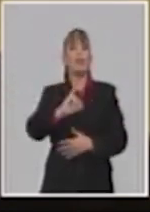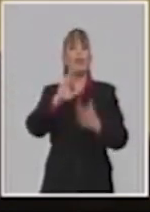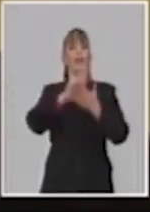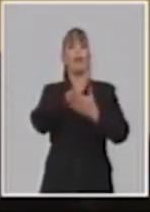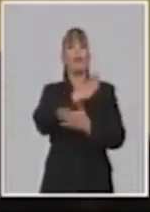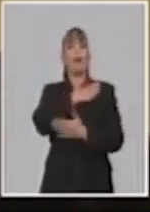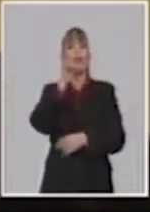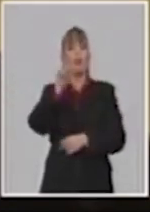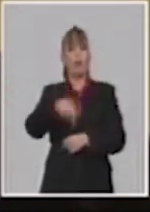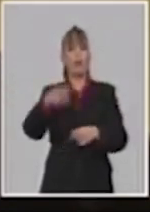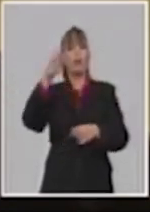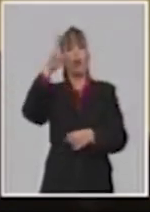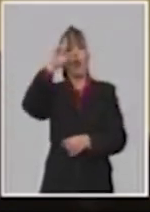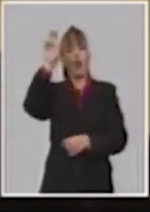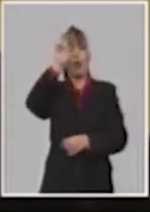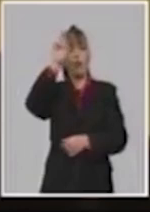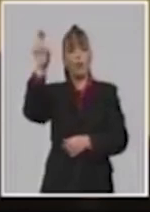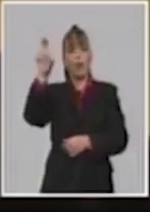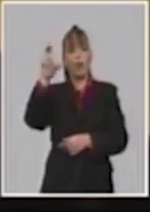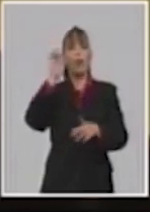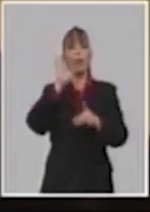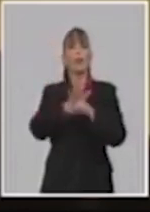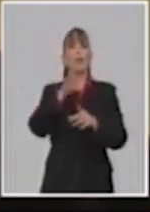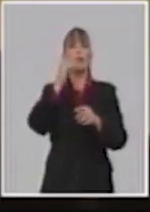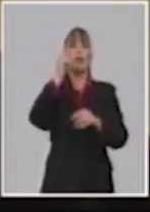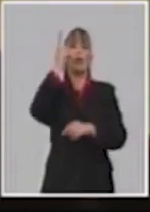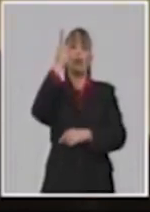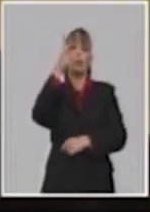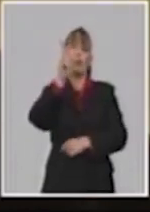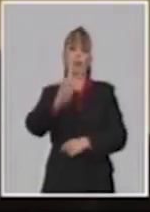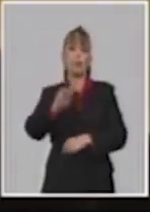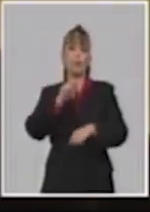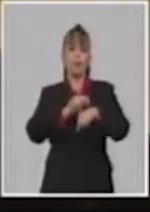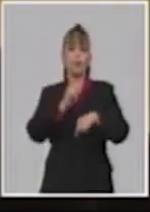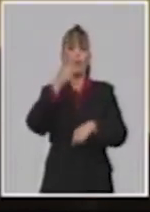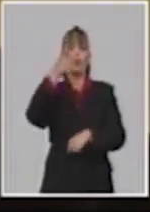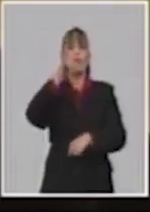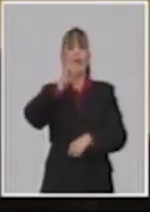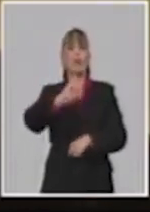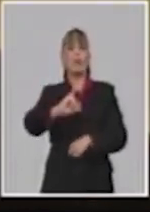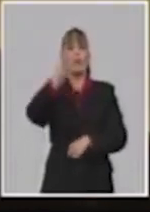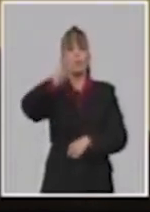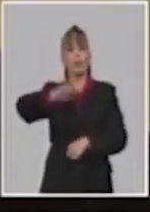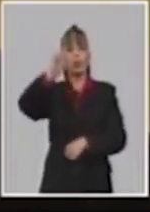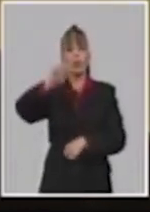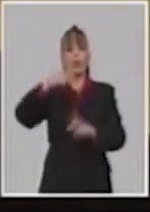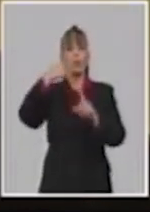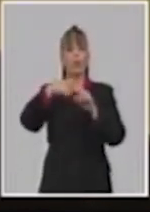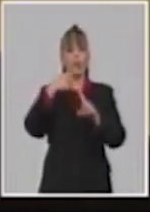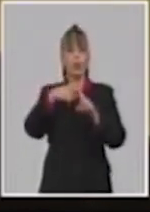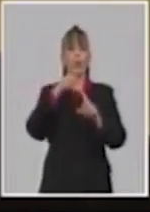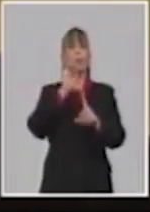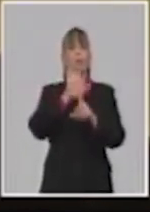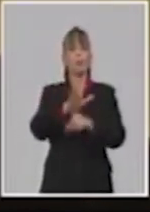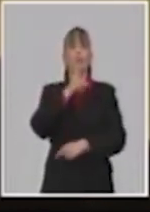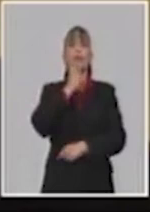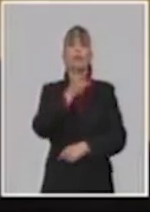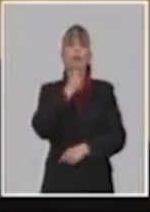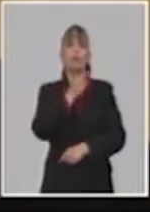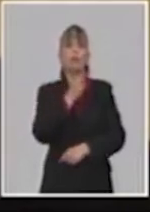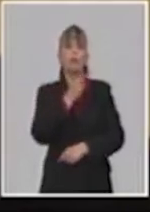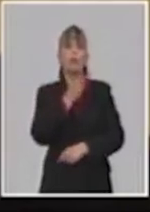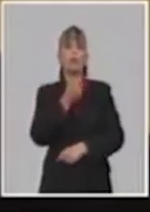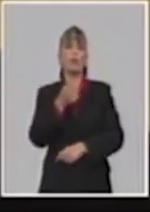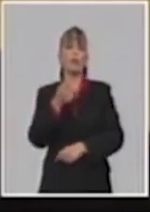hospital de campaña, al mediodía, comienza a atender los primeros 16 casos positivos de COVID-19 que provenían del servicio de urgencia